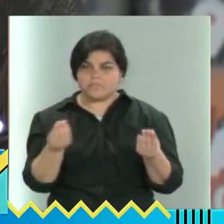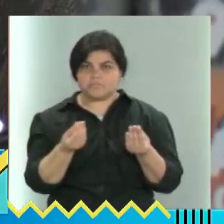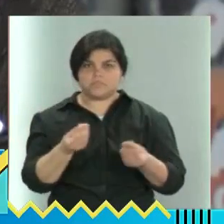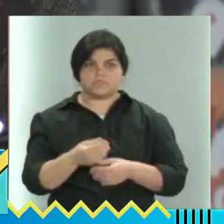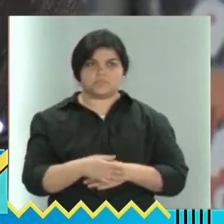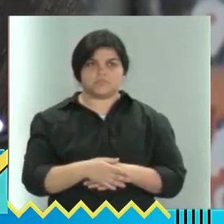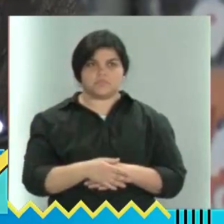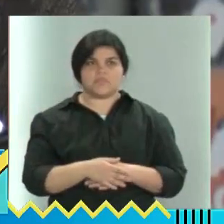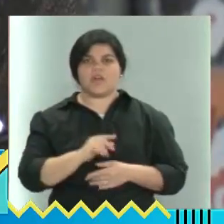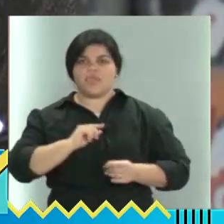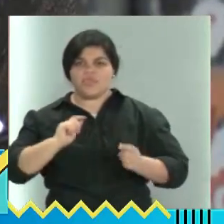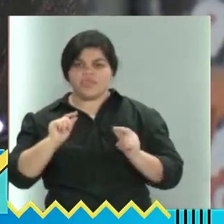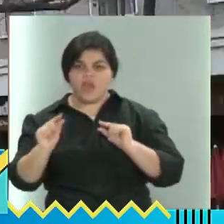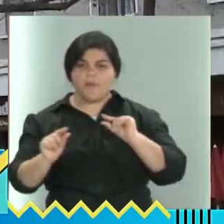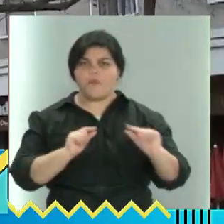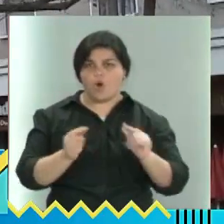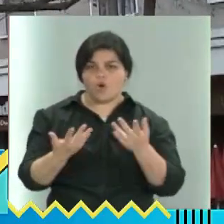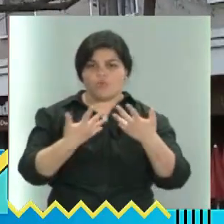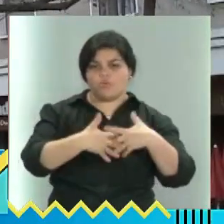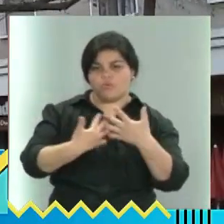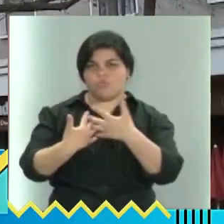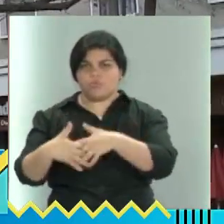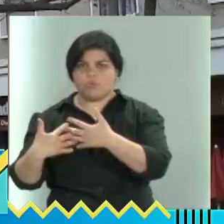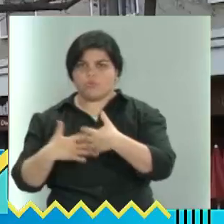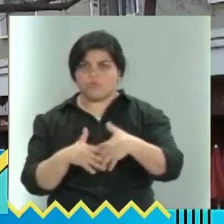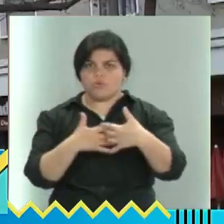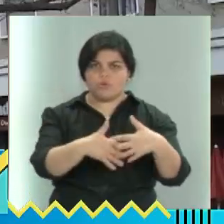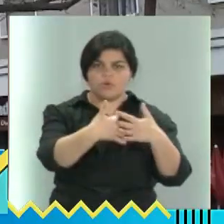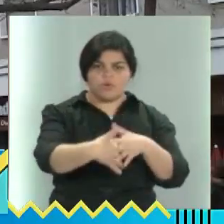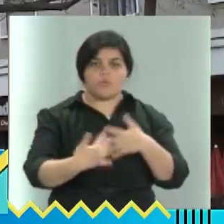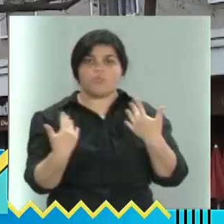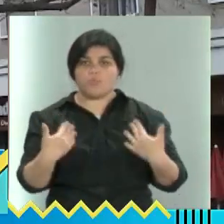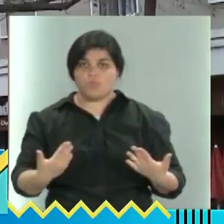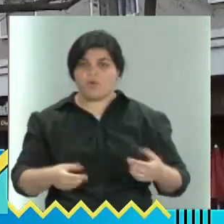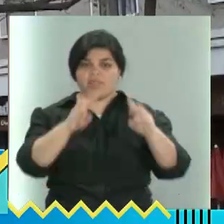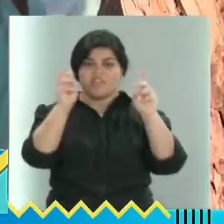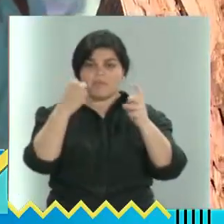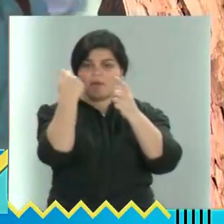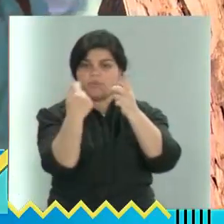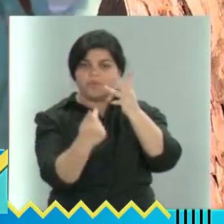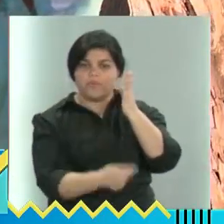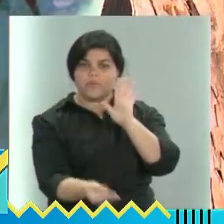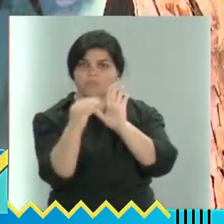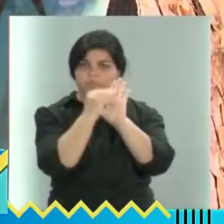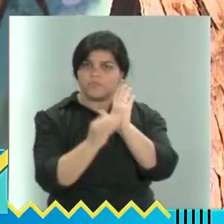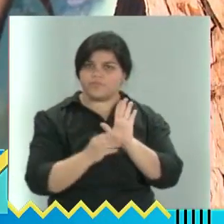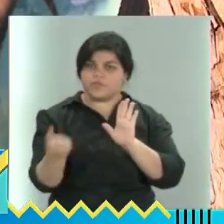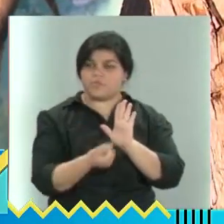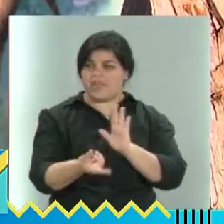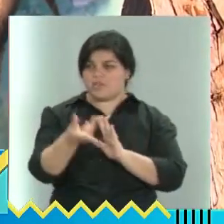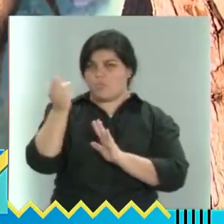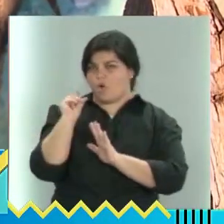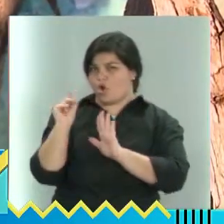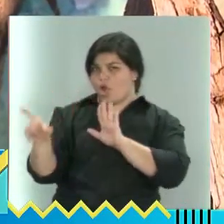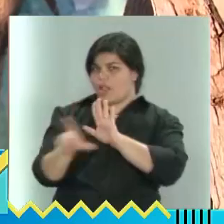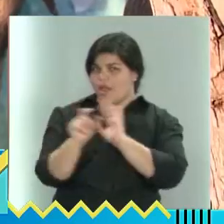digamos, ir mechando un poquito sobre distintas cosas que se debían tener en cuenta. La ley se sancionó hace poquito y creo que